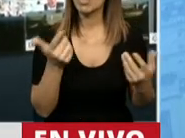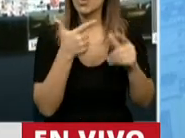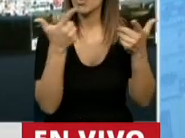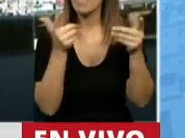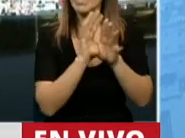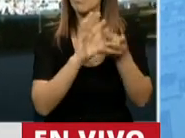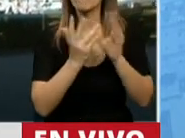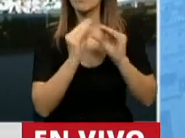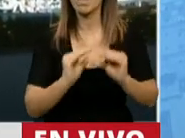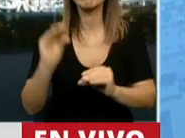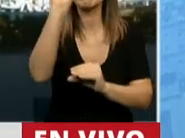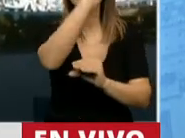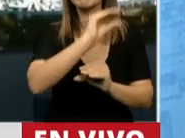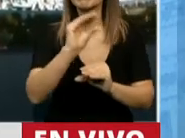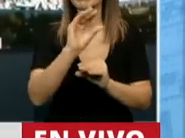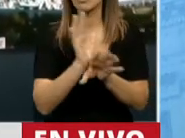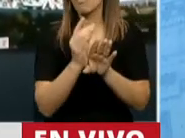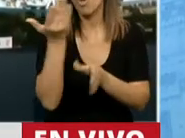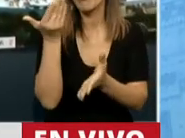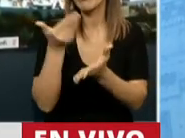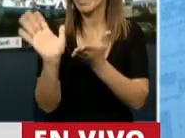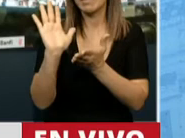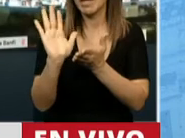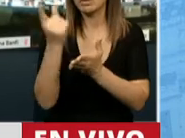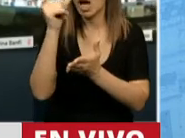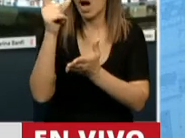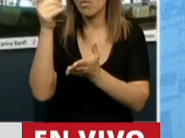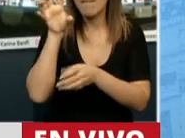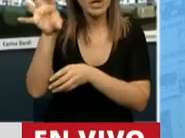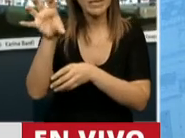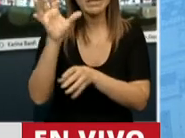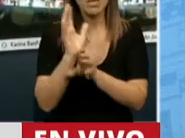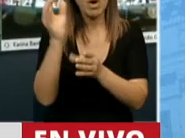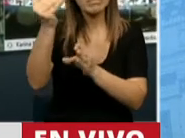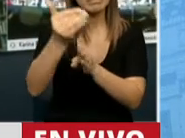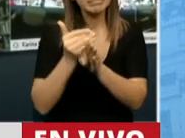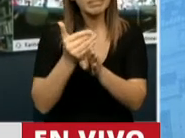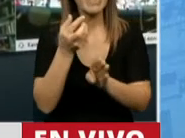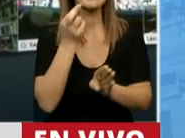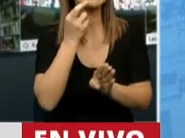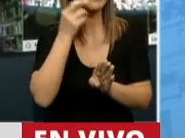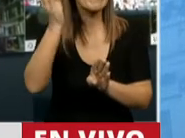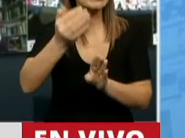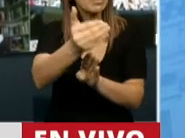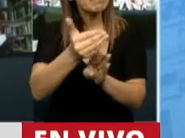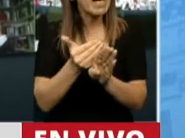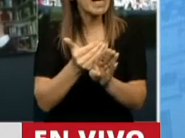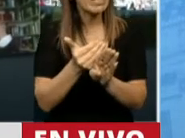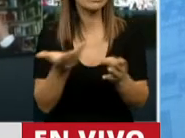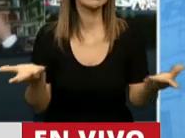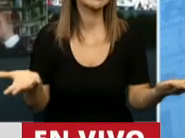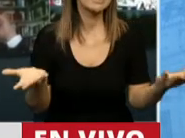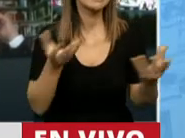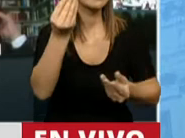federal, se había discriminado a una provincia, se le habían sacado recursos con un 19% de